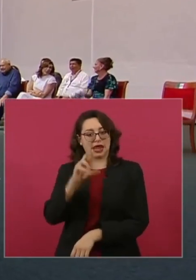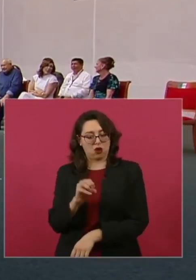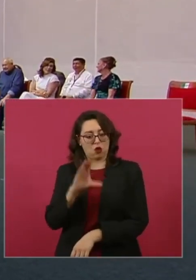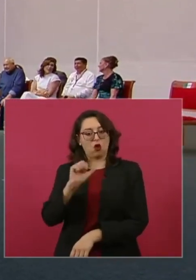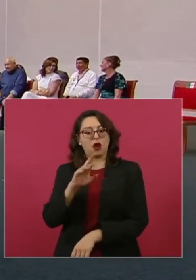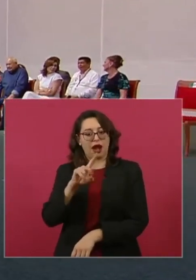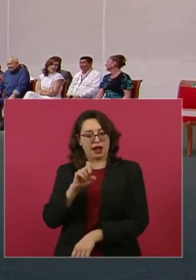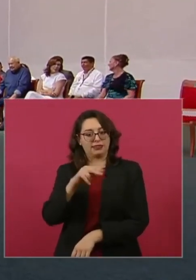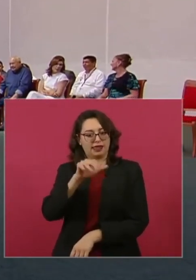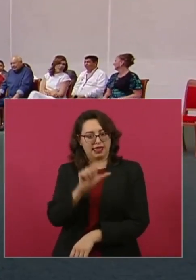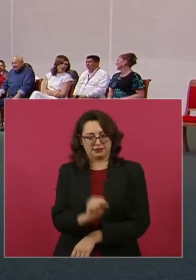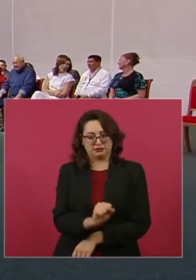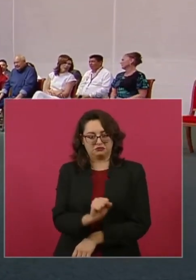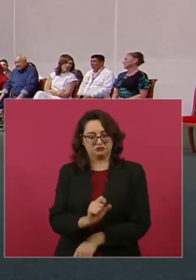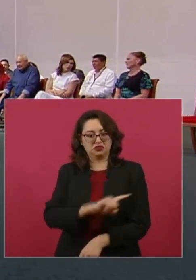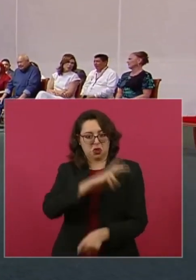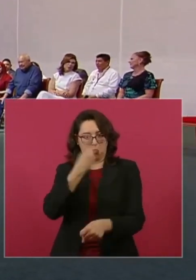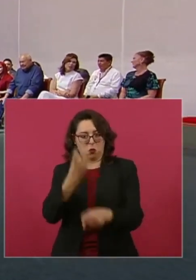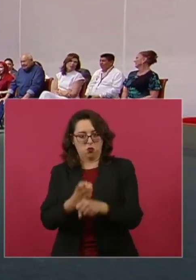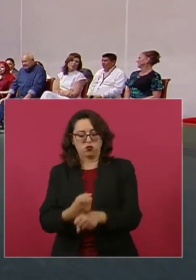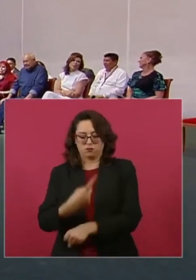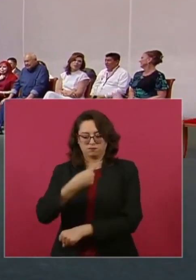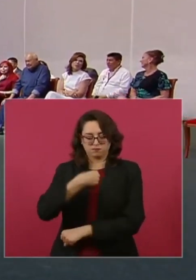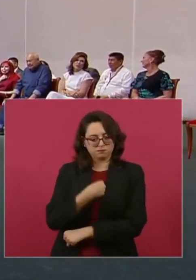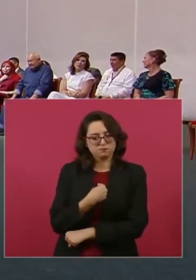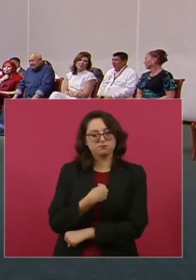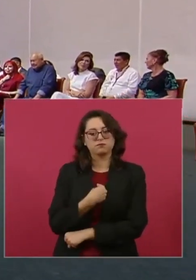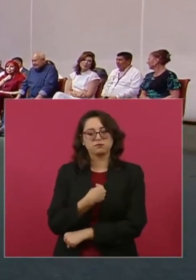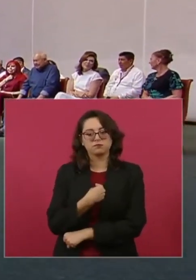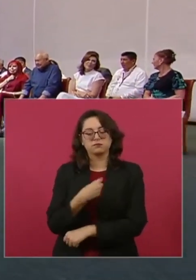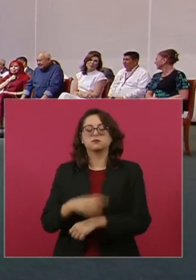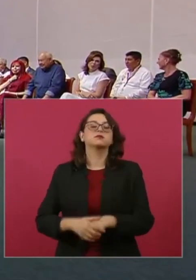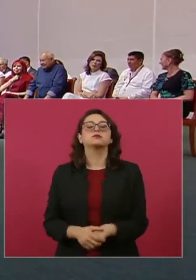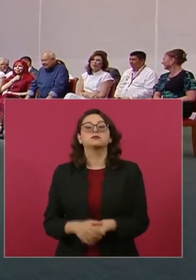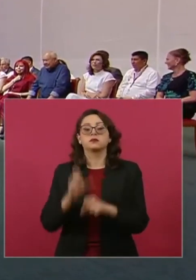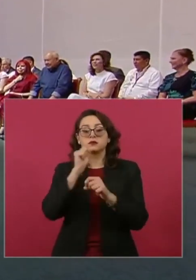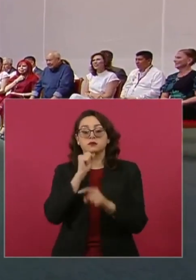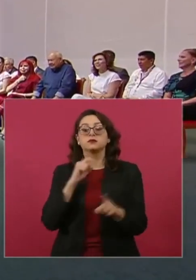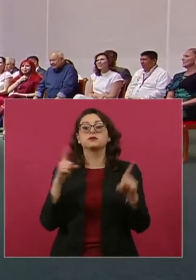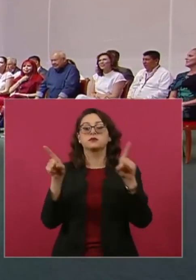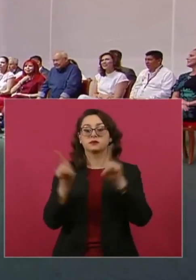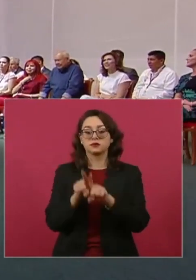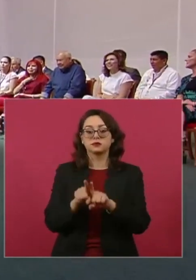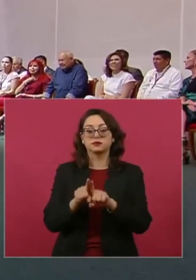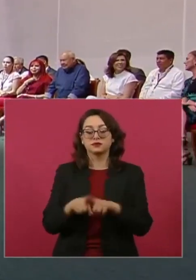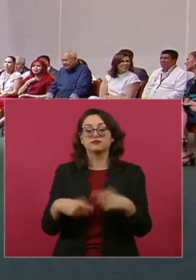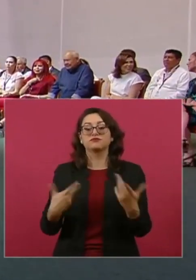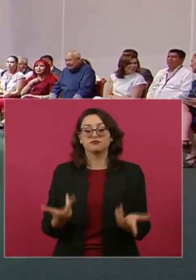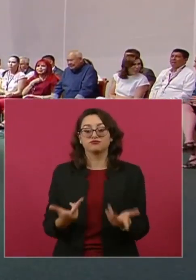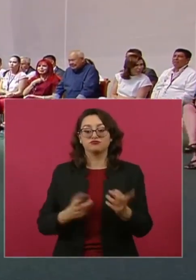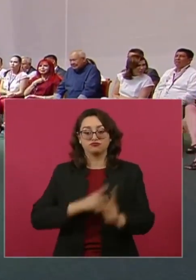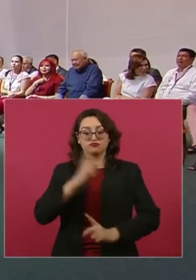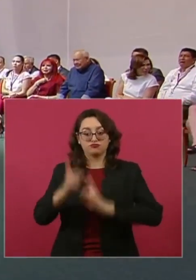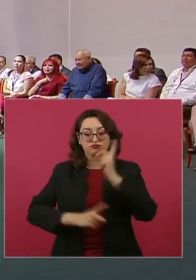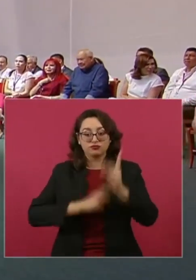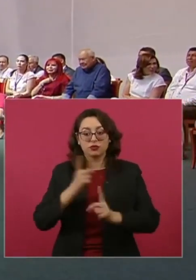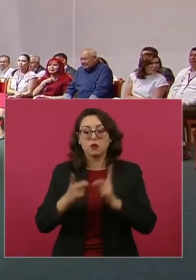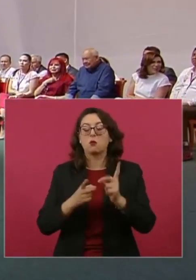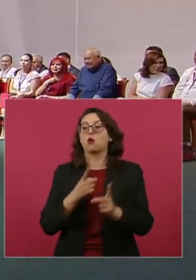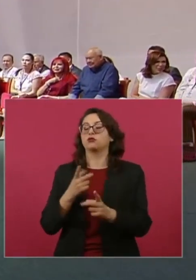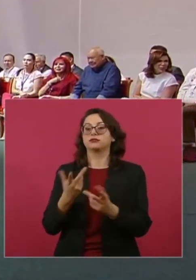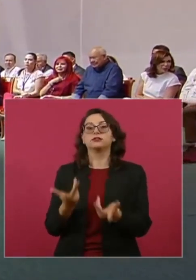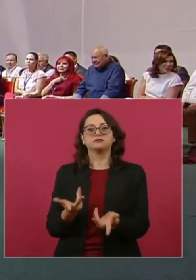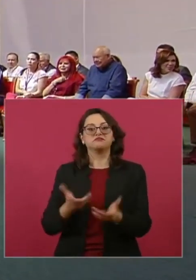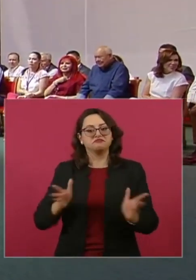president. Con becas a nuestros atletas. We're also giving cierto, scholarship to en our athletes. Lugar. Oh, by los the